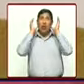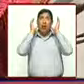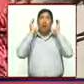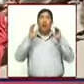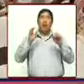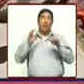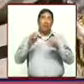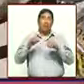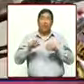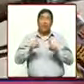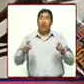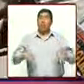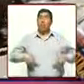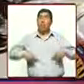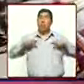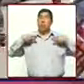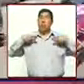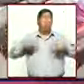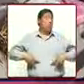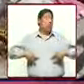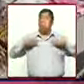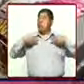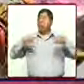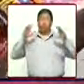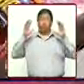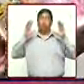cassette, pero una banda en vivo es una banda en vivo.